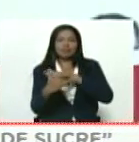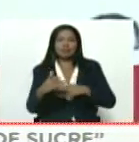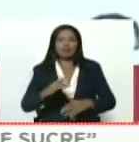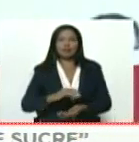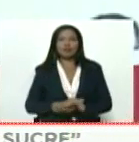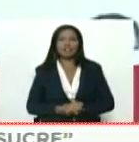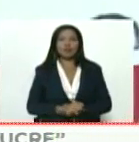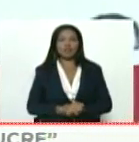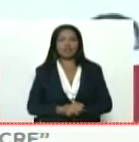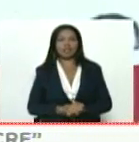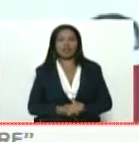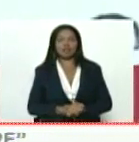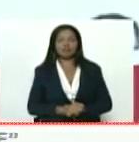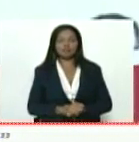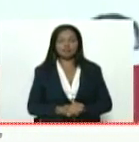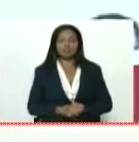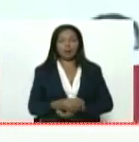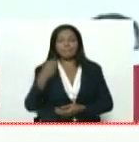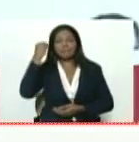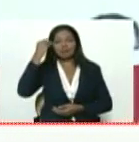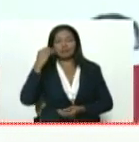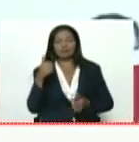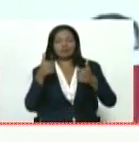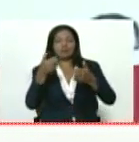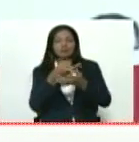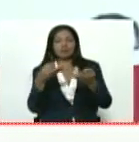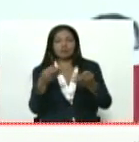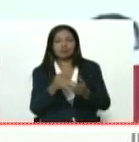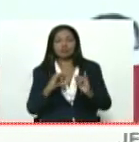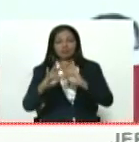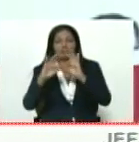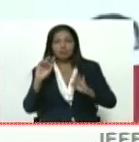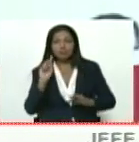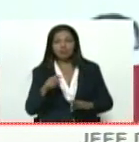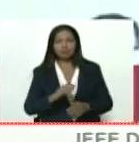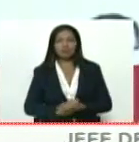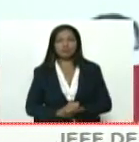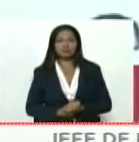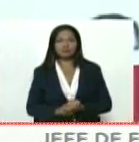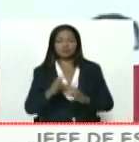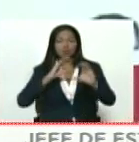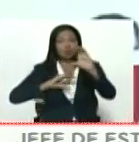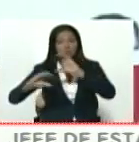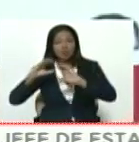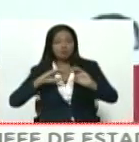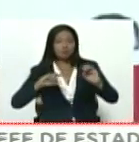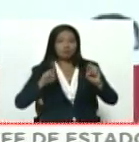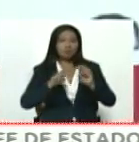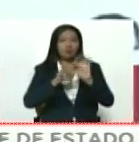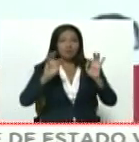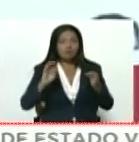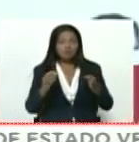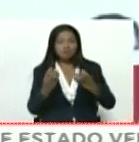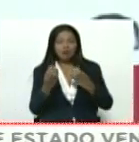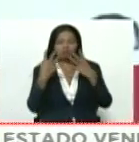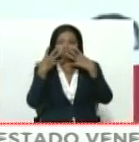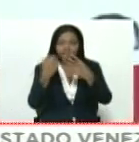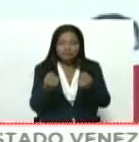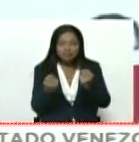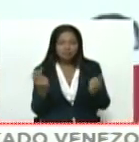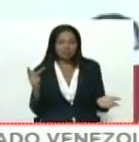Tenemos que pensar muy bien en los códigos de comunicación, de entendimiento,